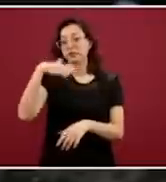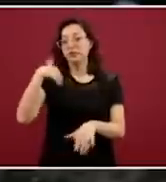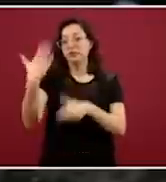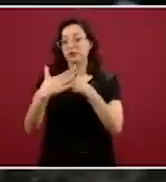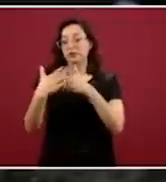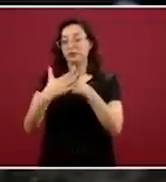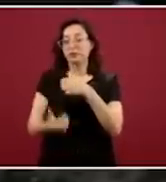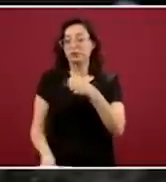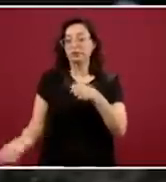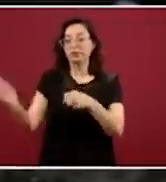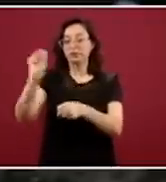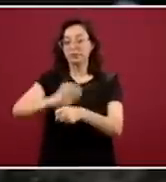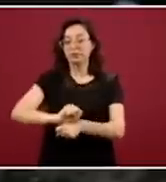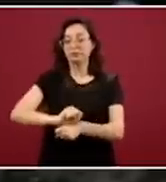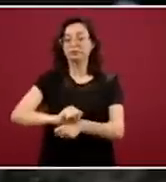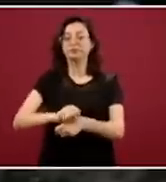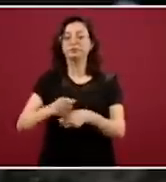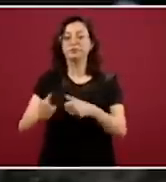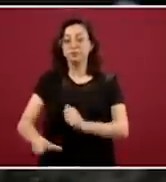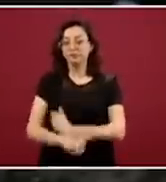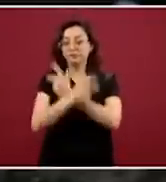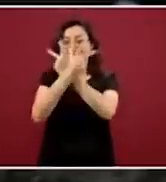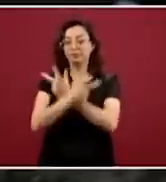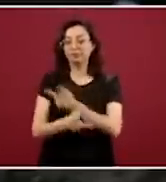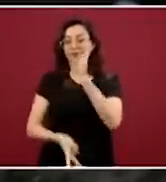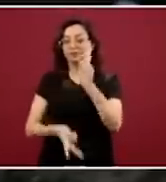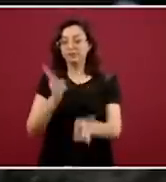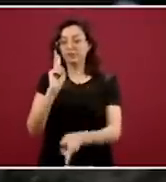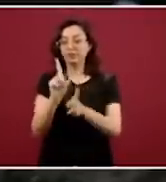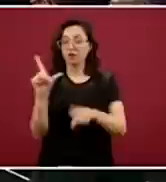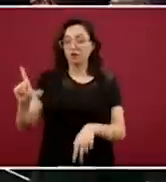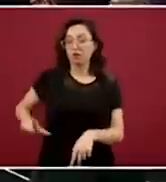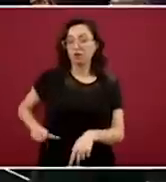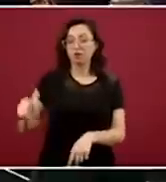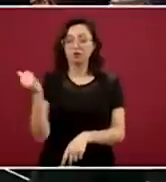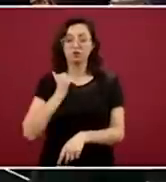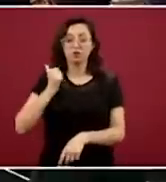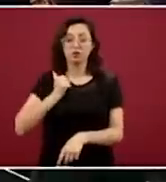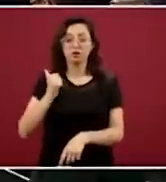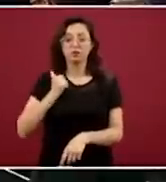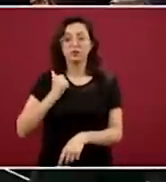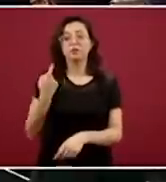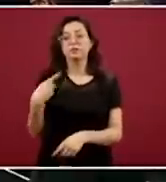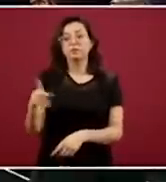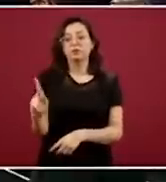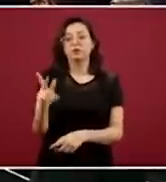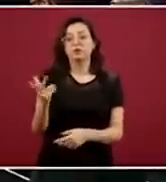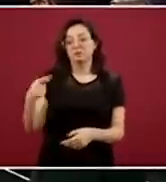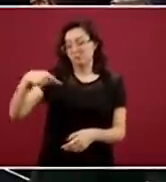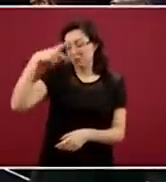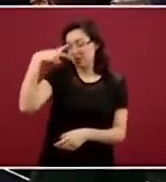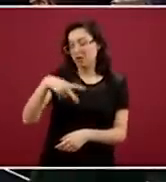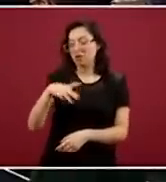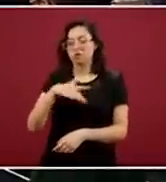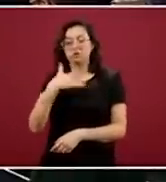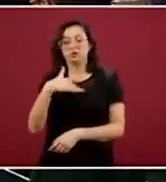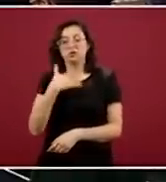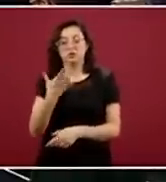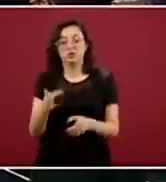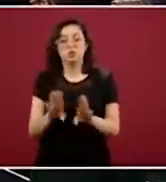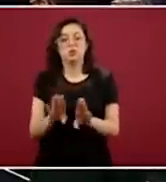van a tener pues una plática, una videoconferencia también con el gobierno de Canadá, pero quisiera saber la postura de nuestro país, ¿cuál va a